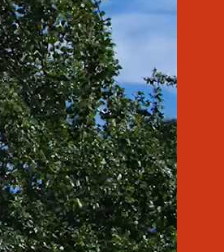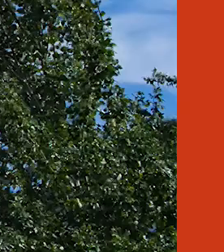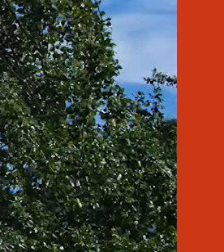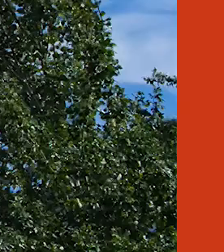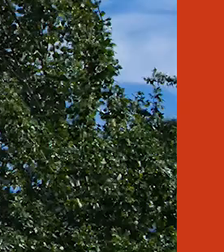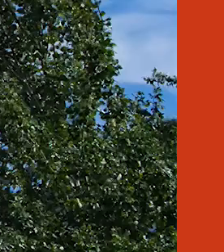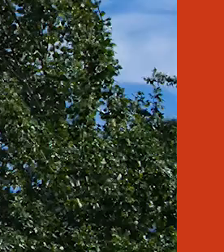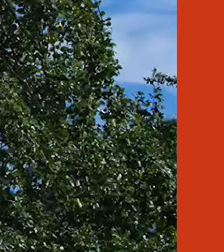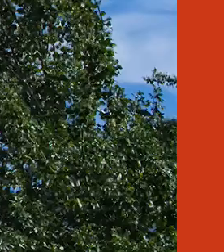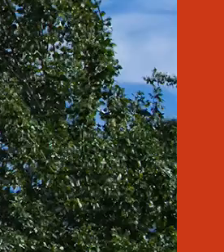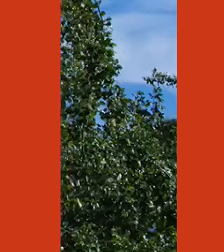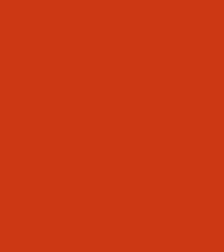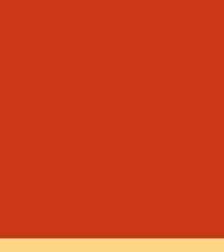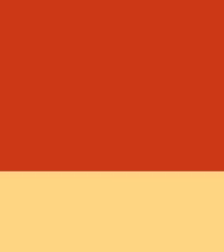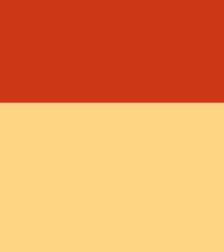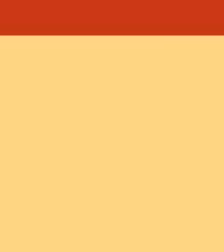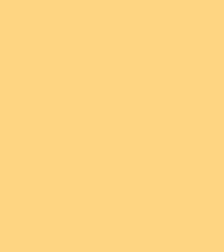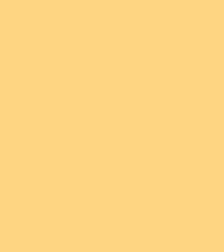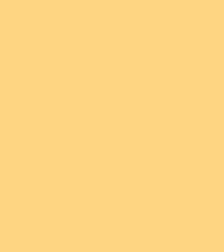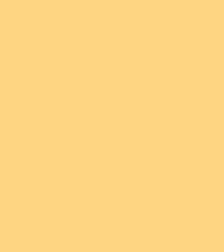mercado de historia